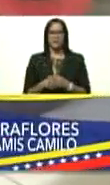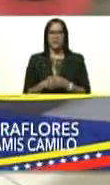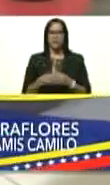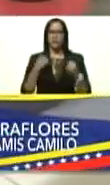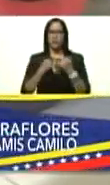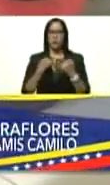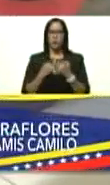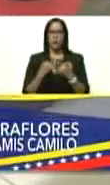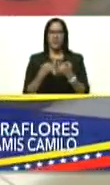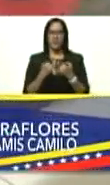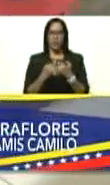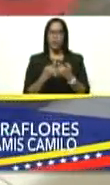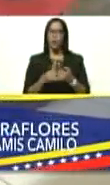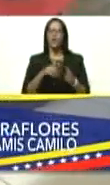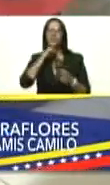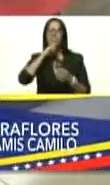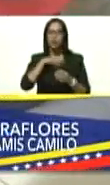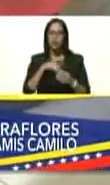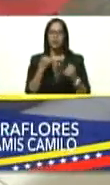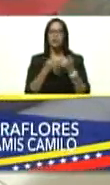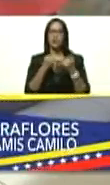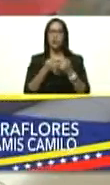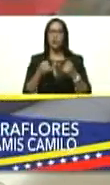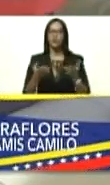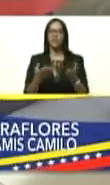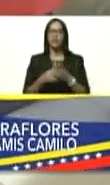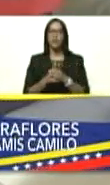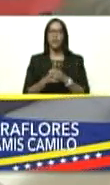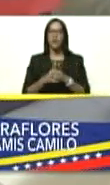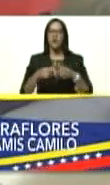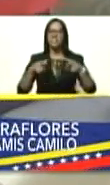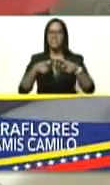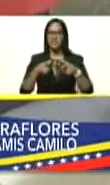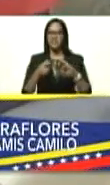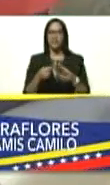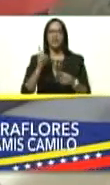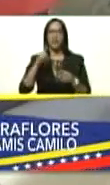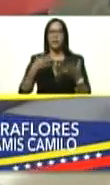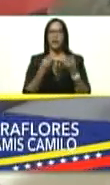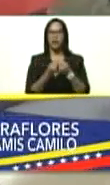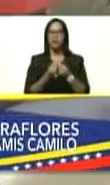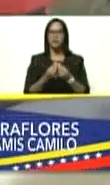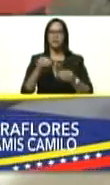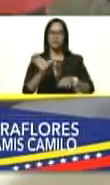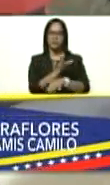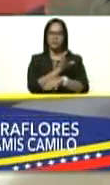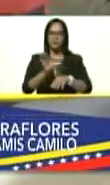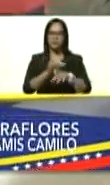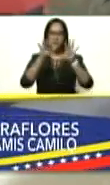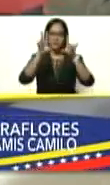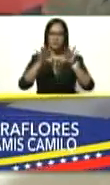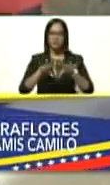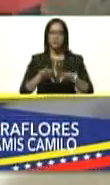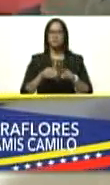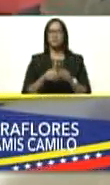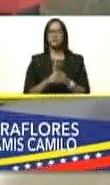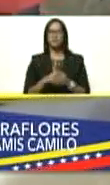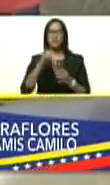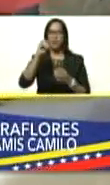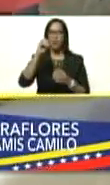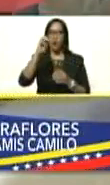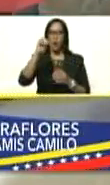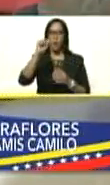documental, su último disco, acompañado también de un gran cantante, compositor y productor,